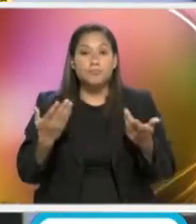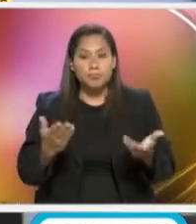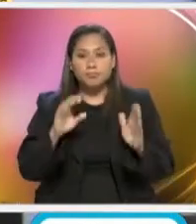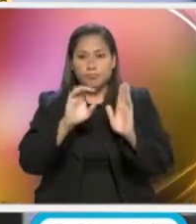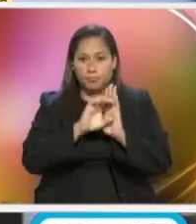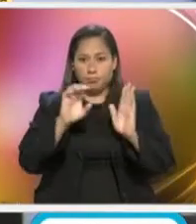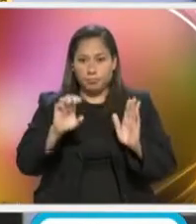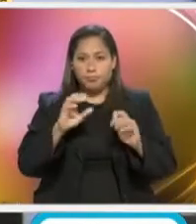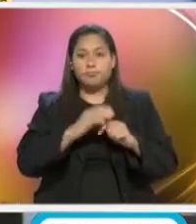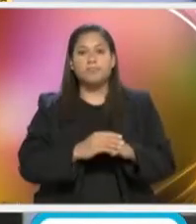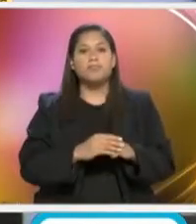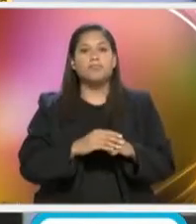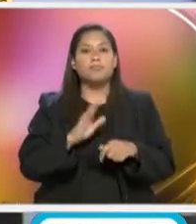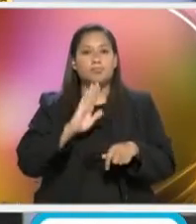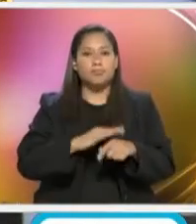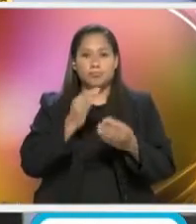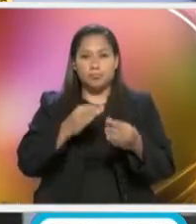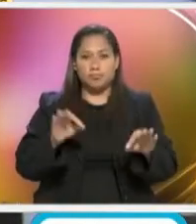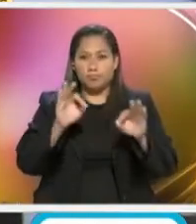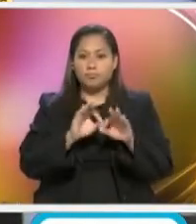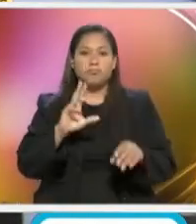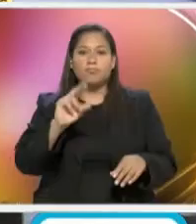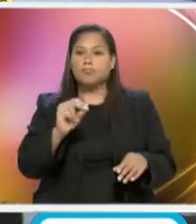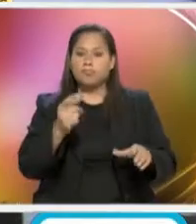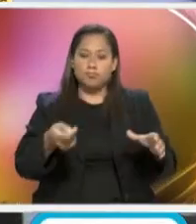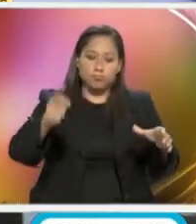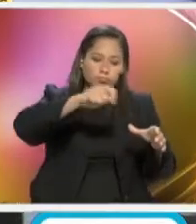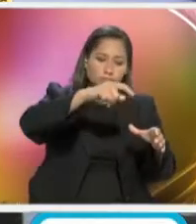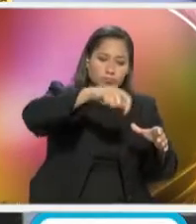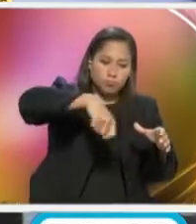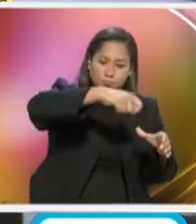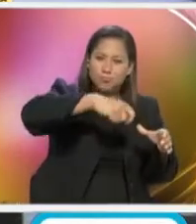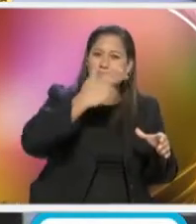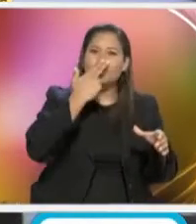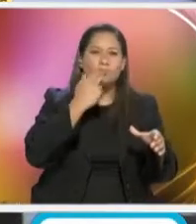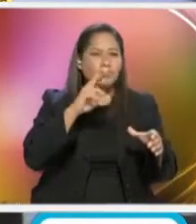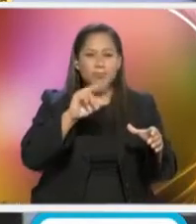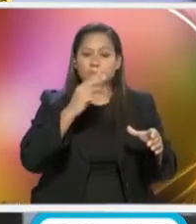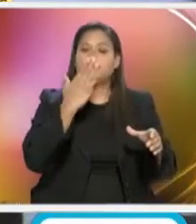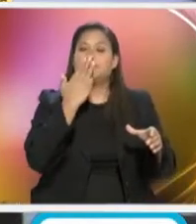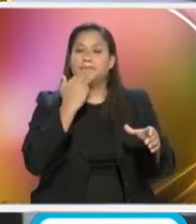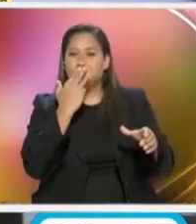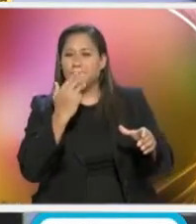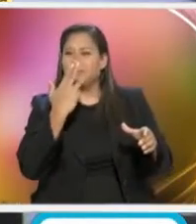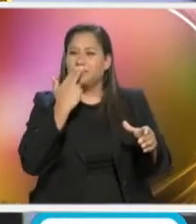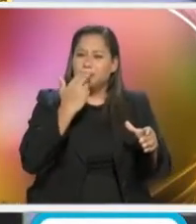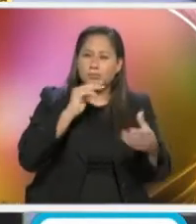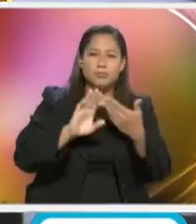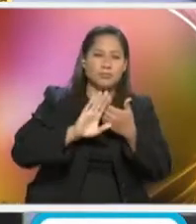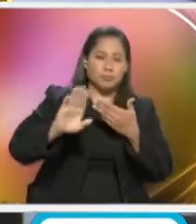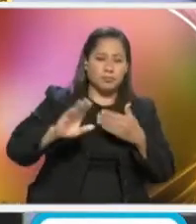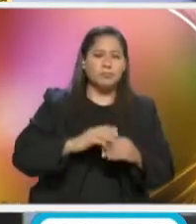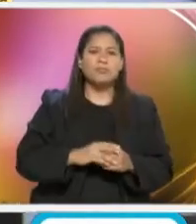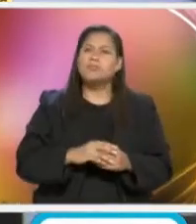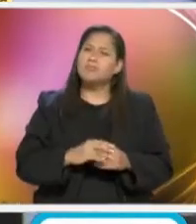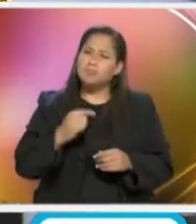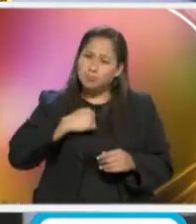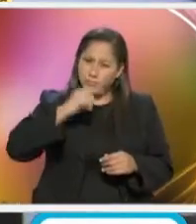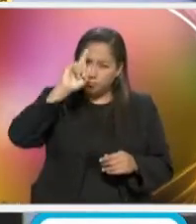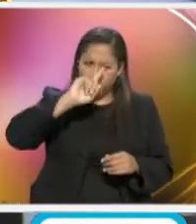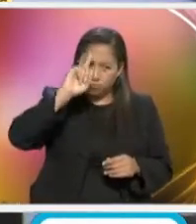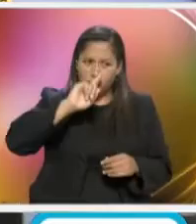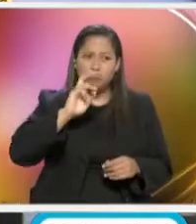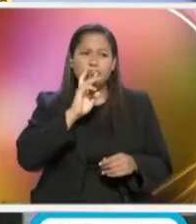por ejemplo, lo ideal es no endulzarlo, ¿no? Entonces, No ponerle miel, no ponerle azúcar, no ponerle... yo